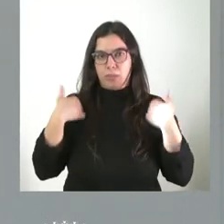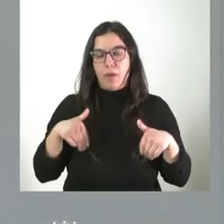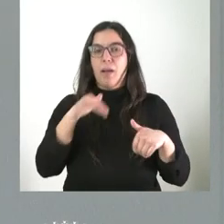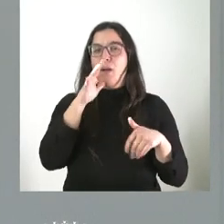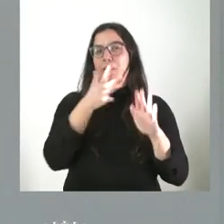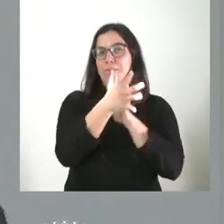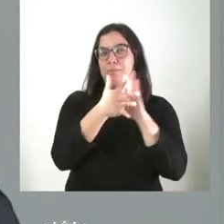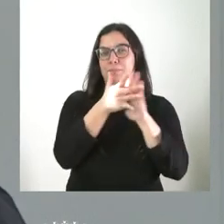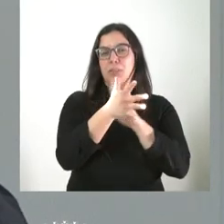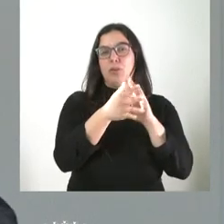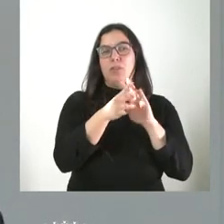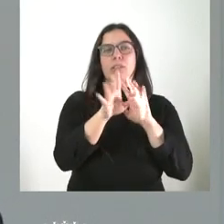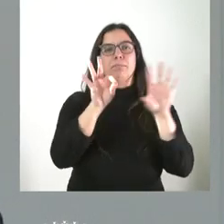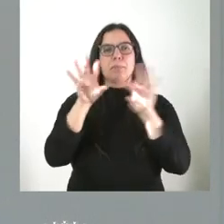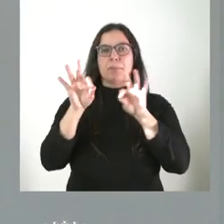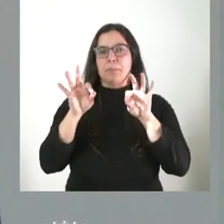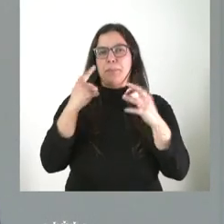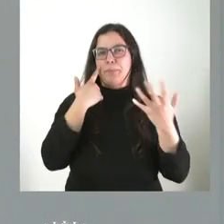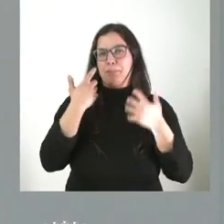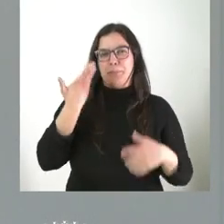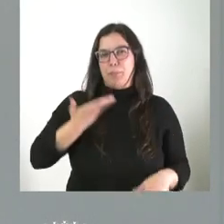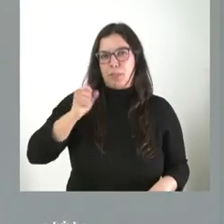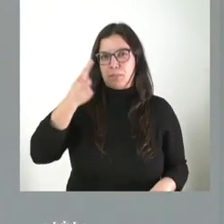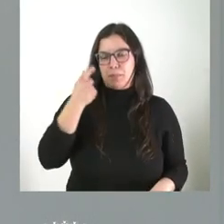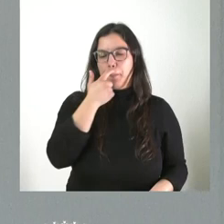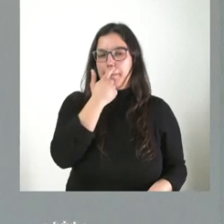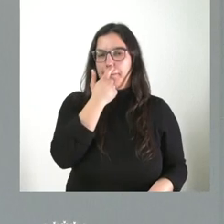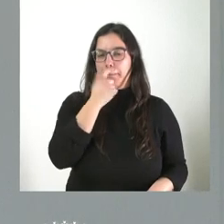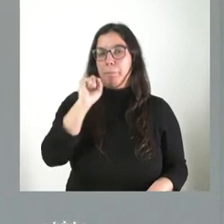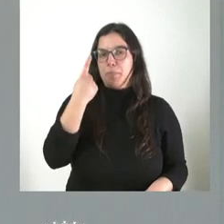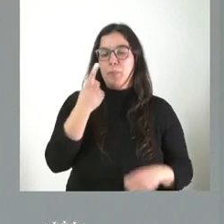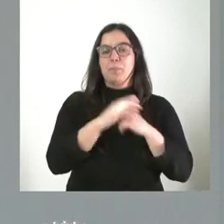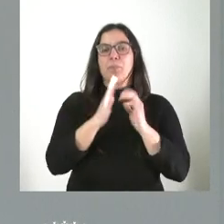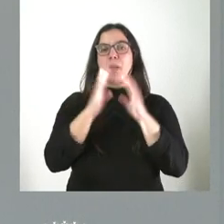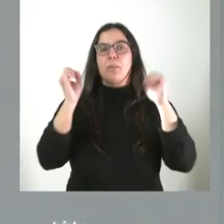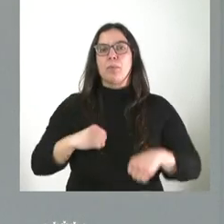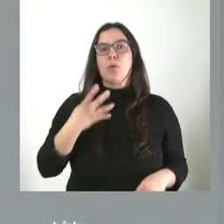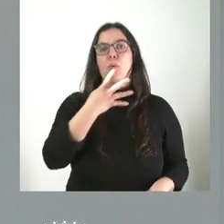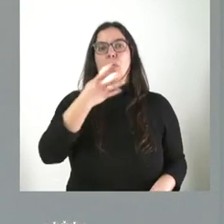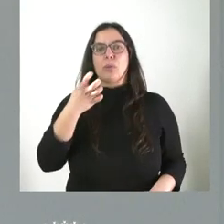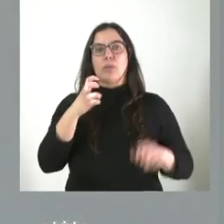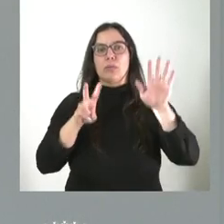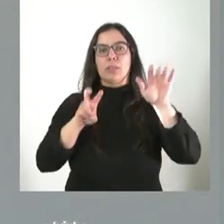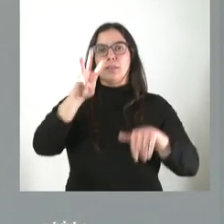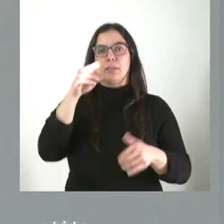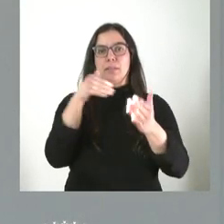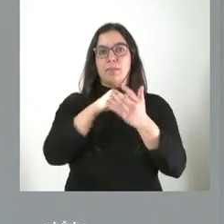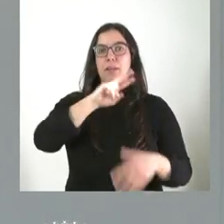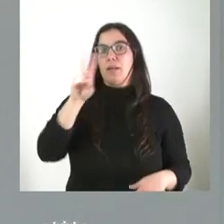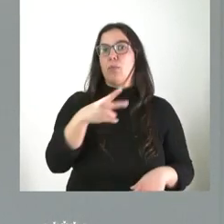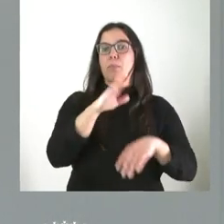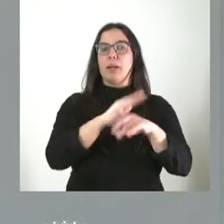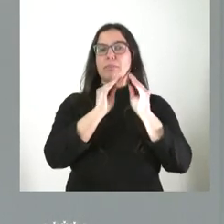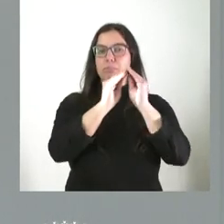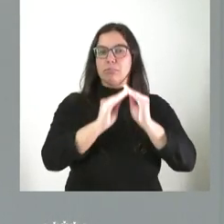paso a relatar en los aspectos más relevantes en primer lugar se han aprobado más de 473.000 euros para la instalación